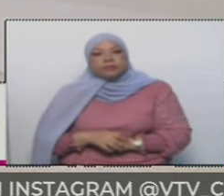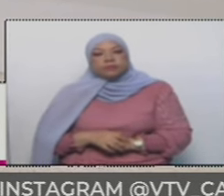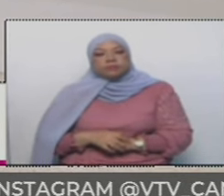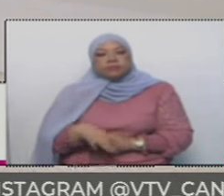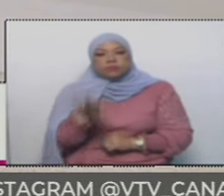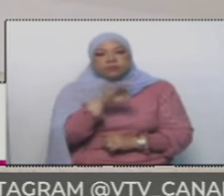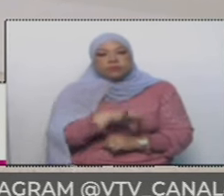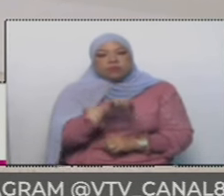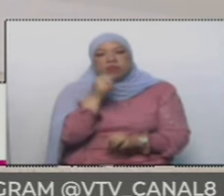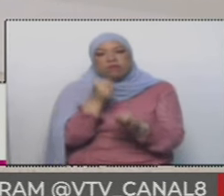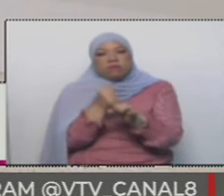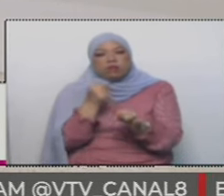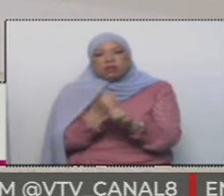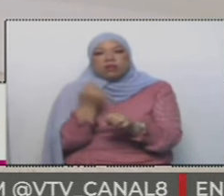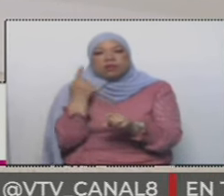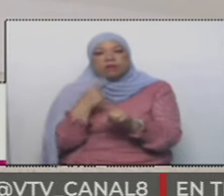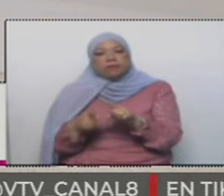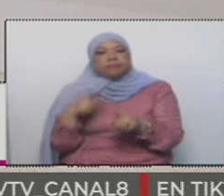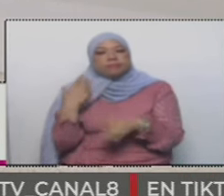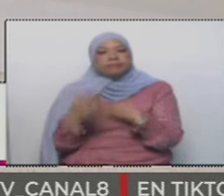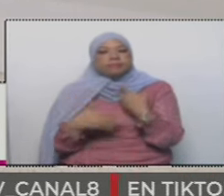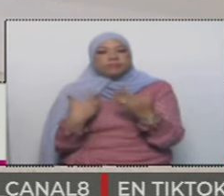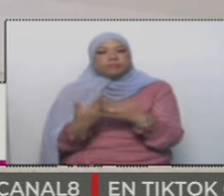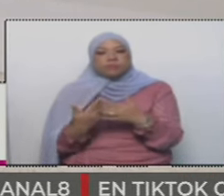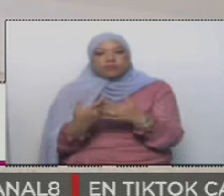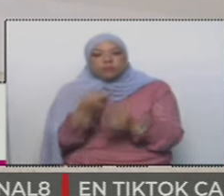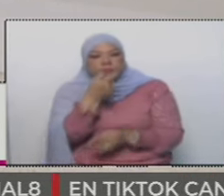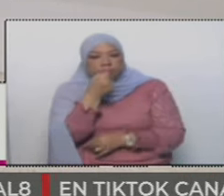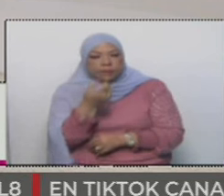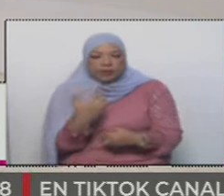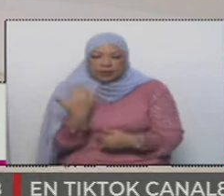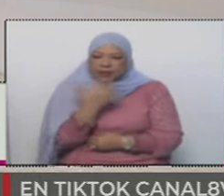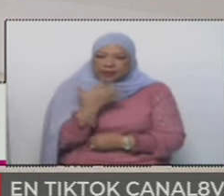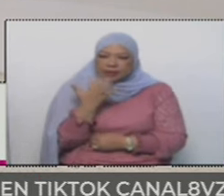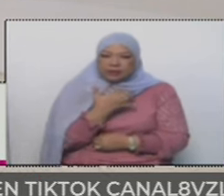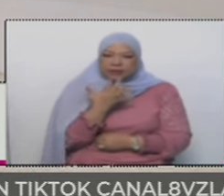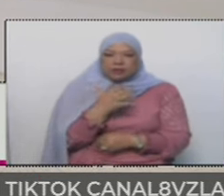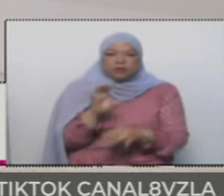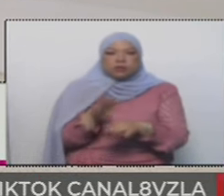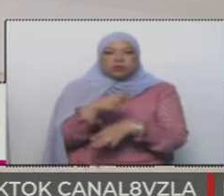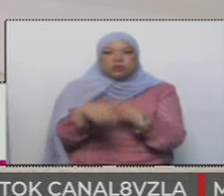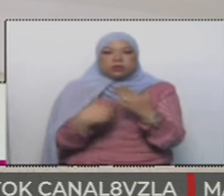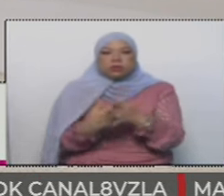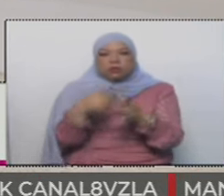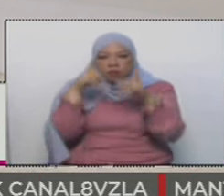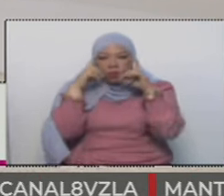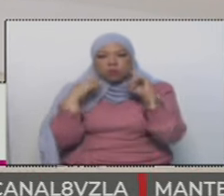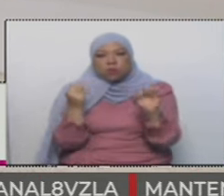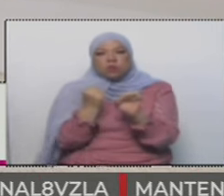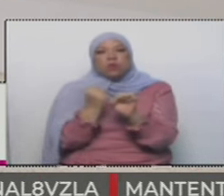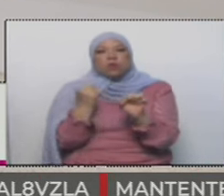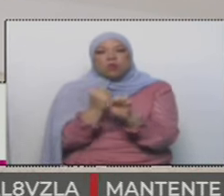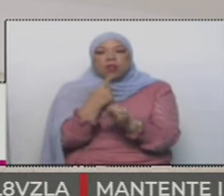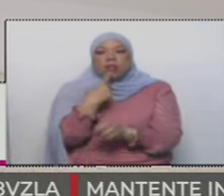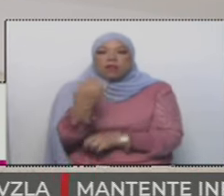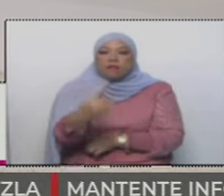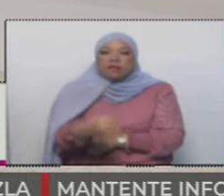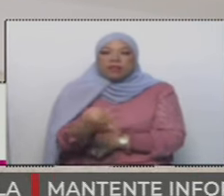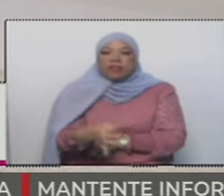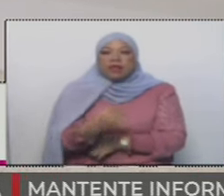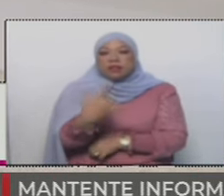mordaz, con la ironía, con el humor, con la capacidad e inteligencia para decir las verdades de este